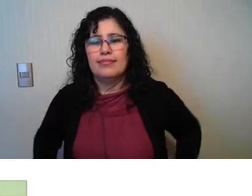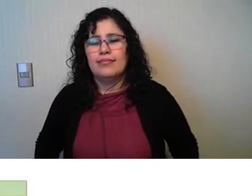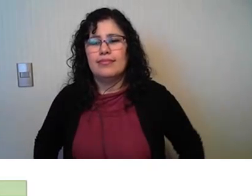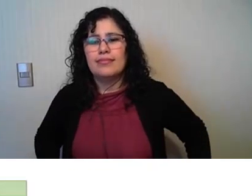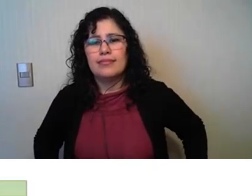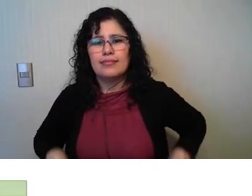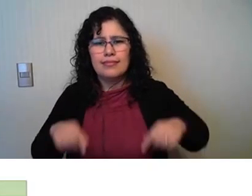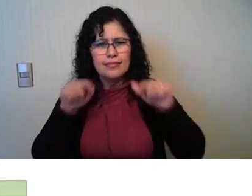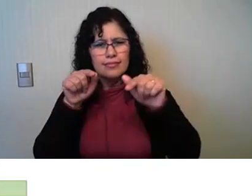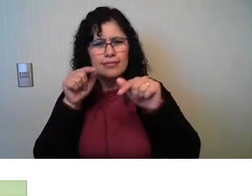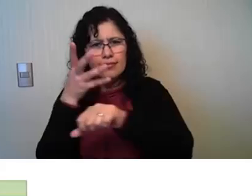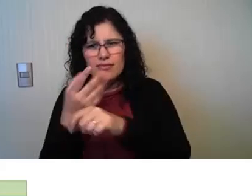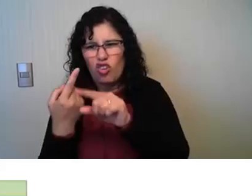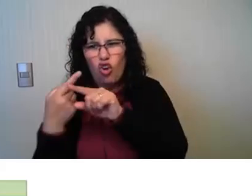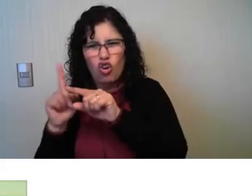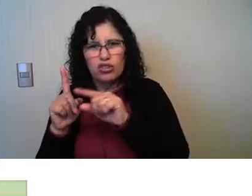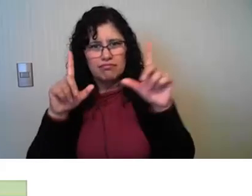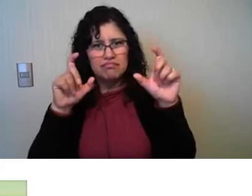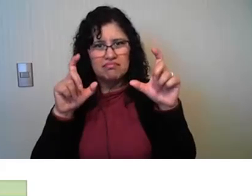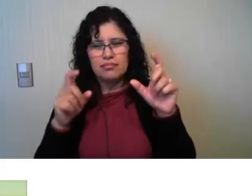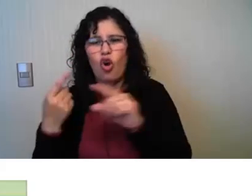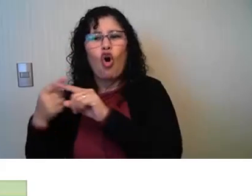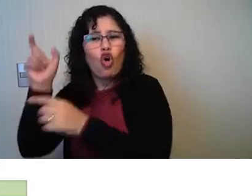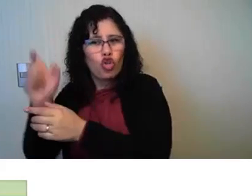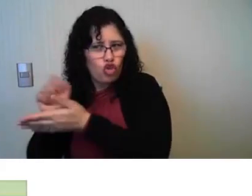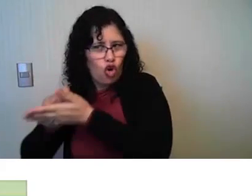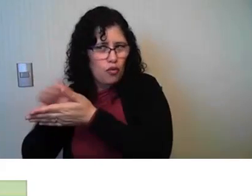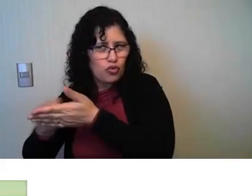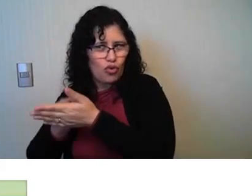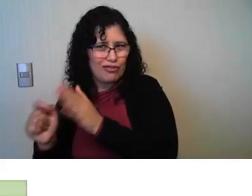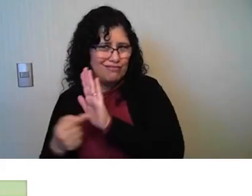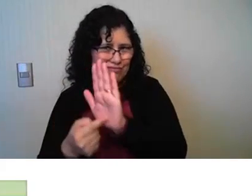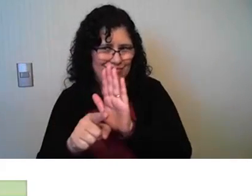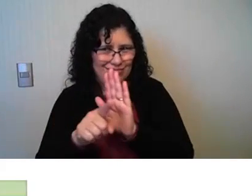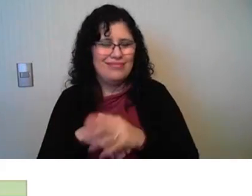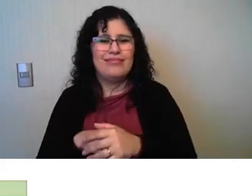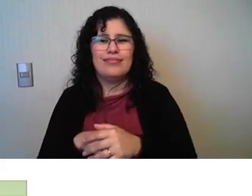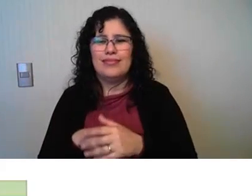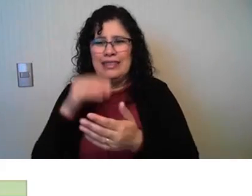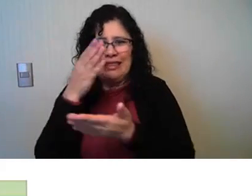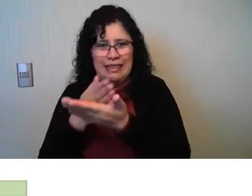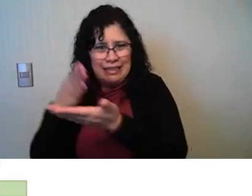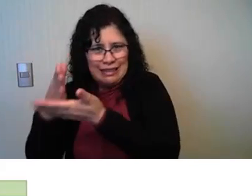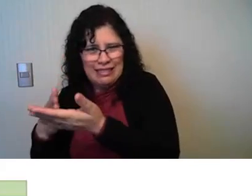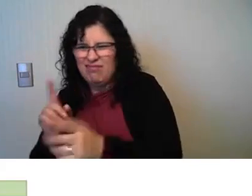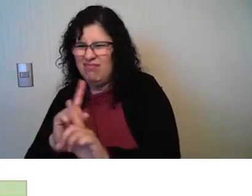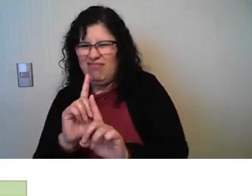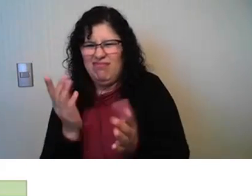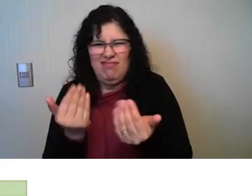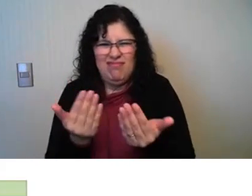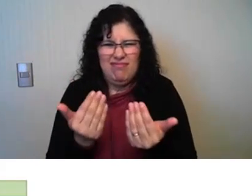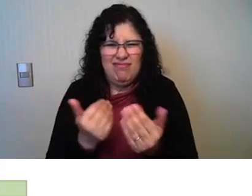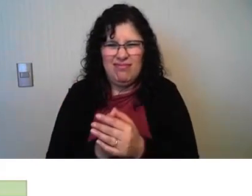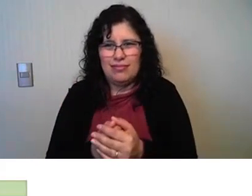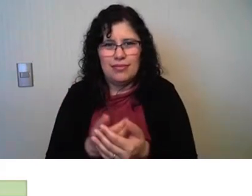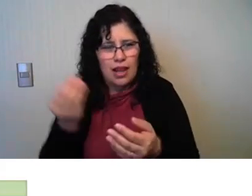Aquí tenemos otra imagen de otro autor con un sinnúmero de estructuras que no es necesario, insisto, que se